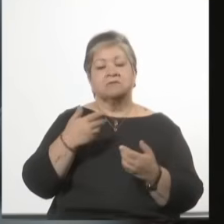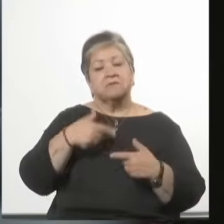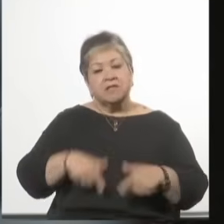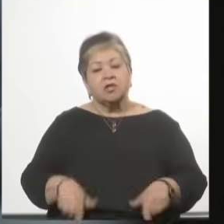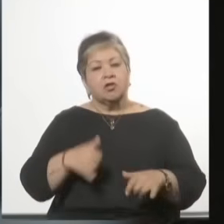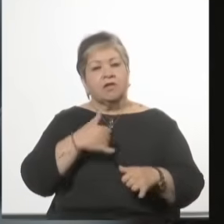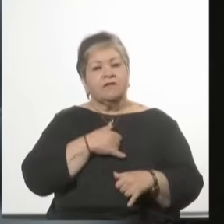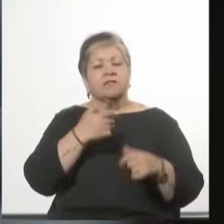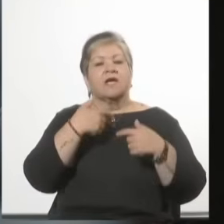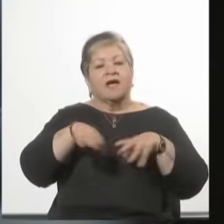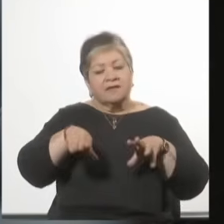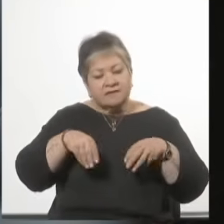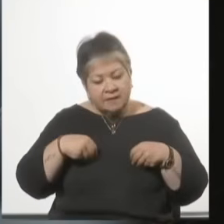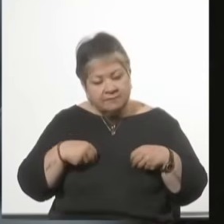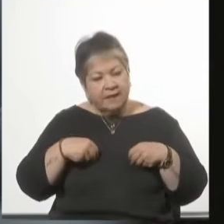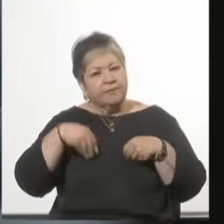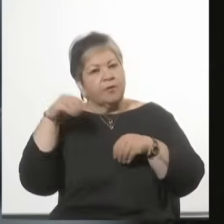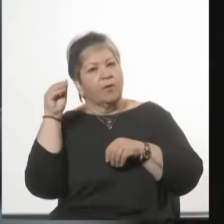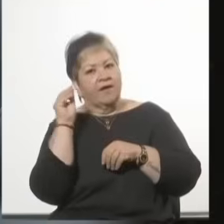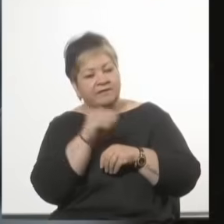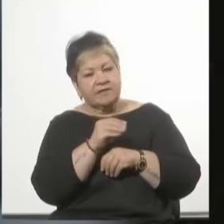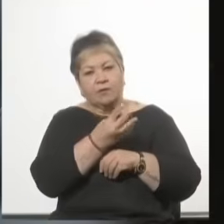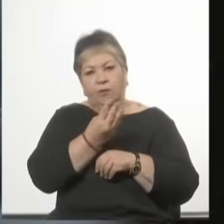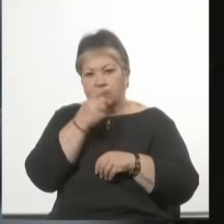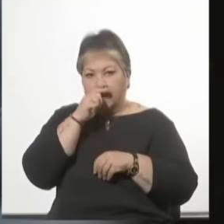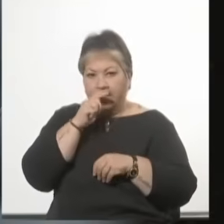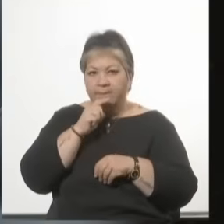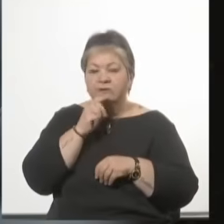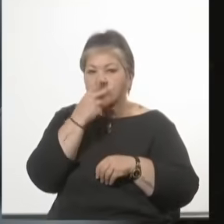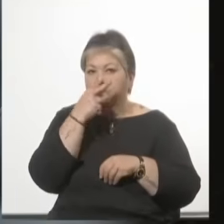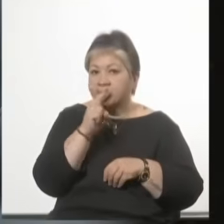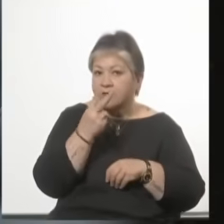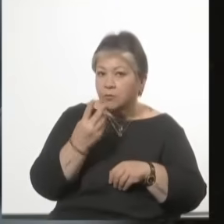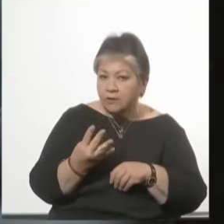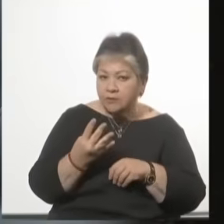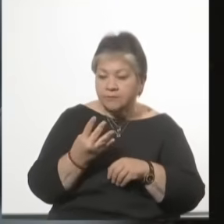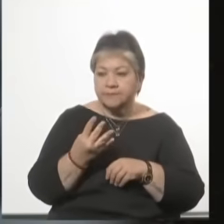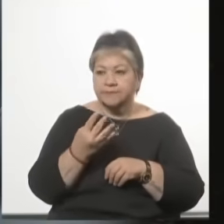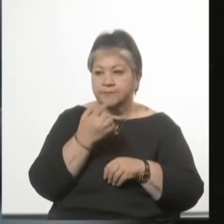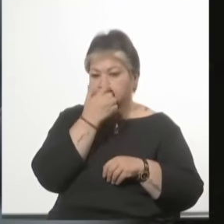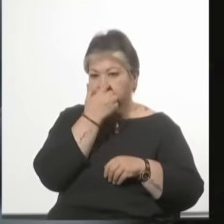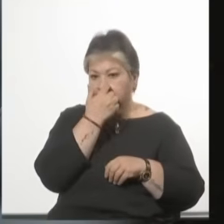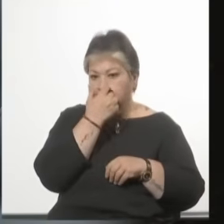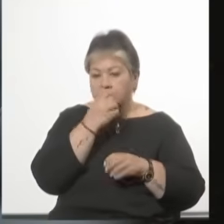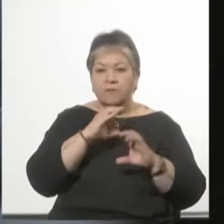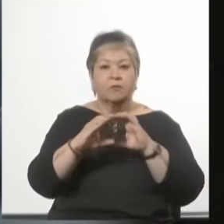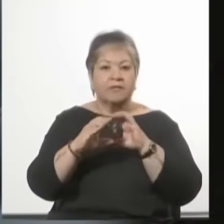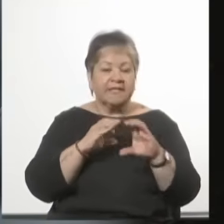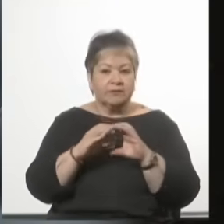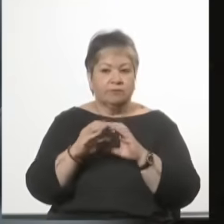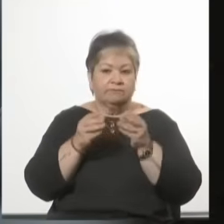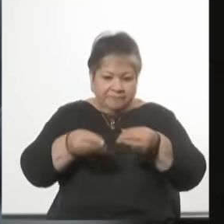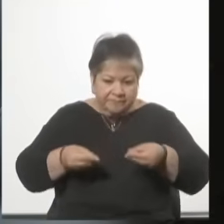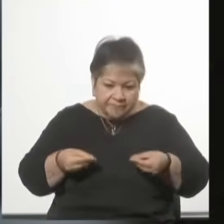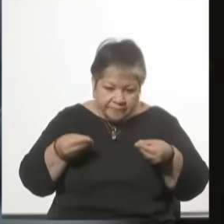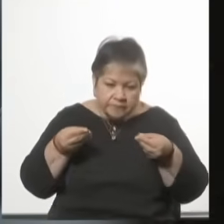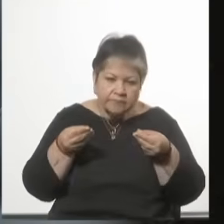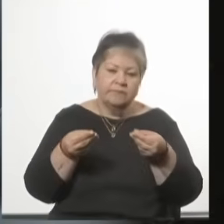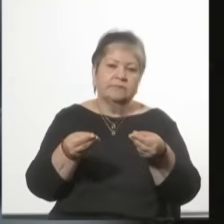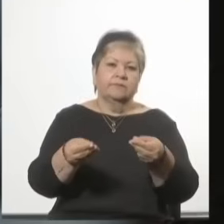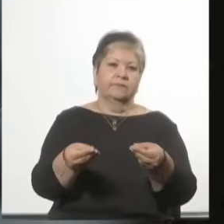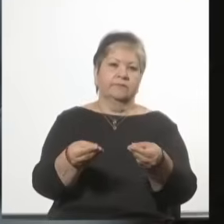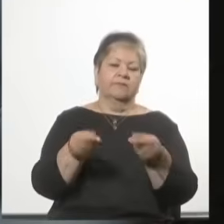solicitud, notificando a Cardama, con fecha 4 de marzo de 2024, a través de comunicación emitida por